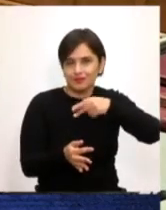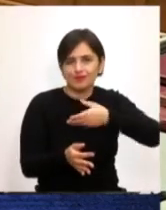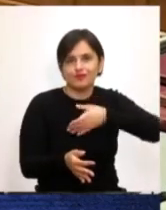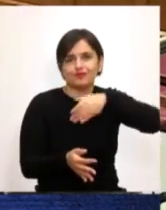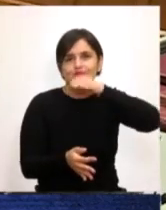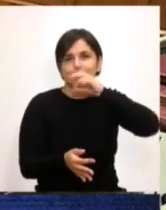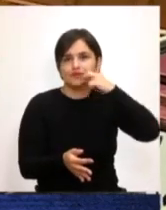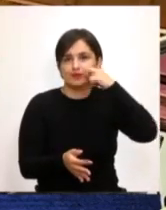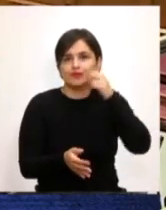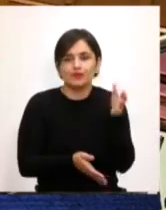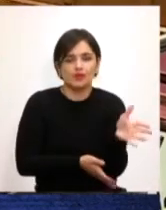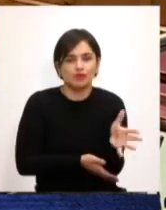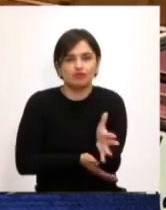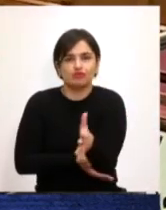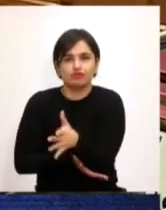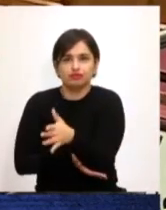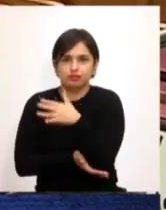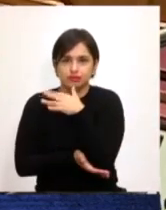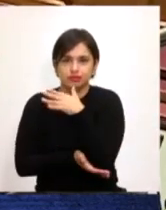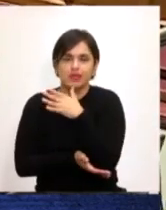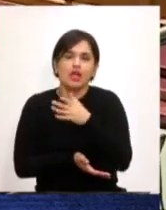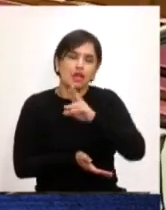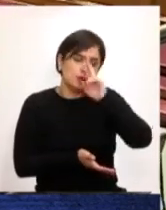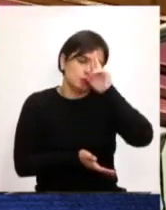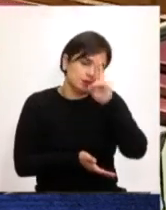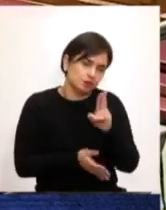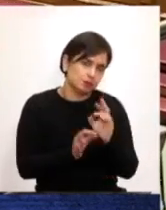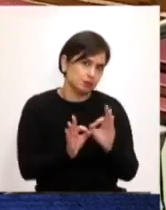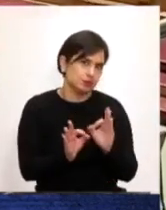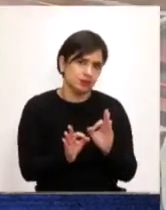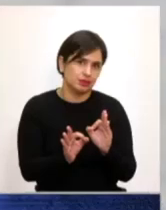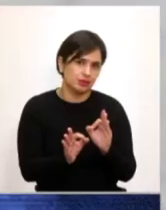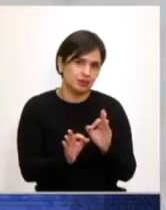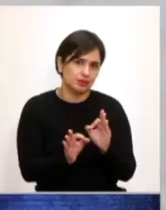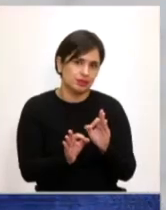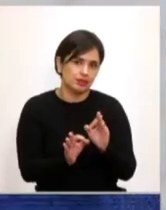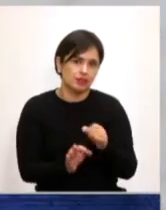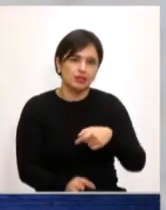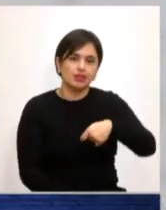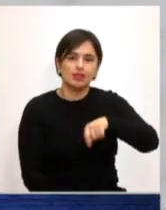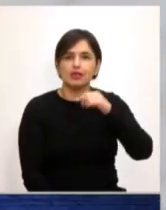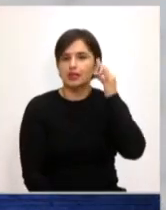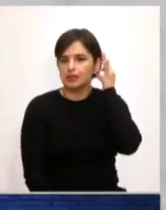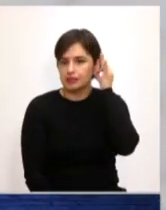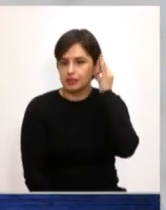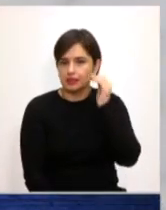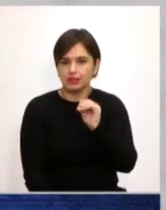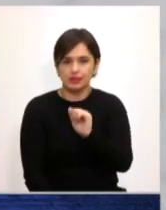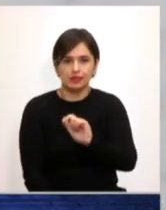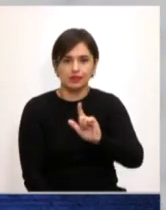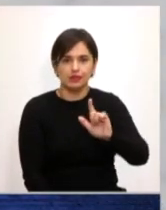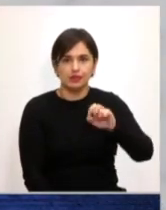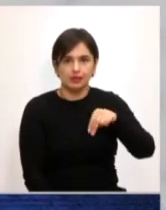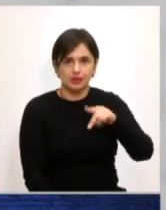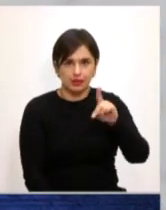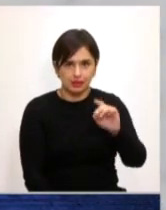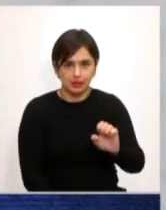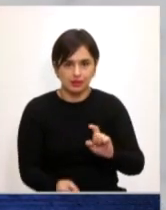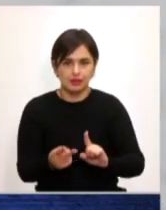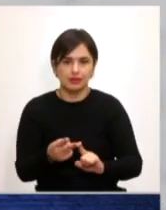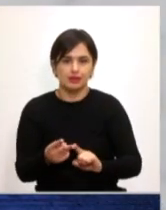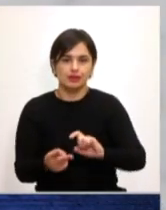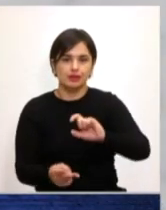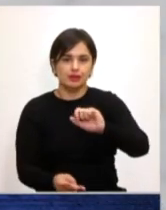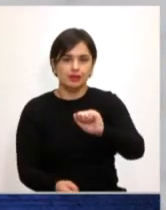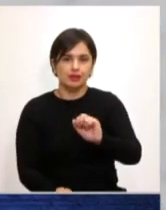humano y de riego. Un reconocimiento especial a este respecto a las senadoras Isabel Allende y Carmen